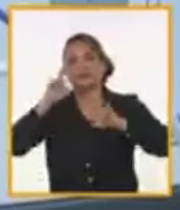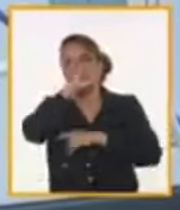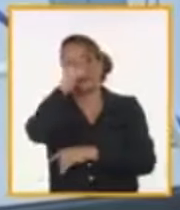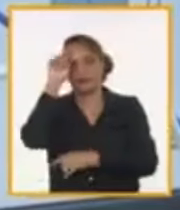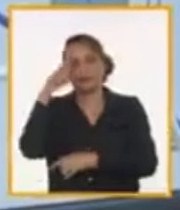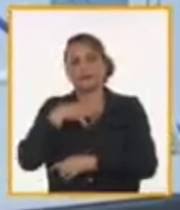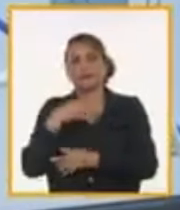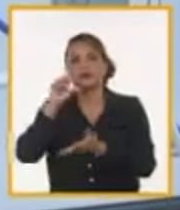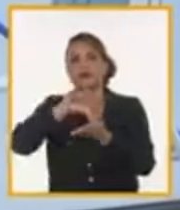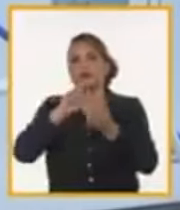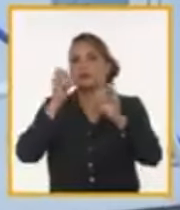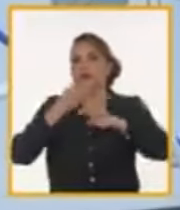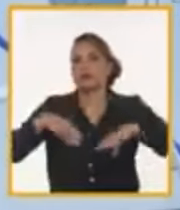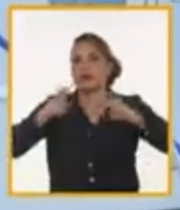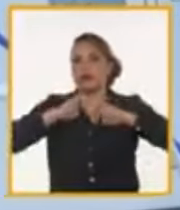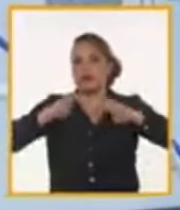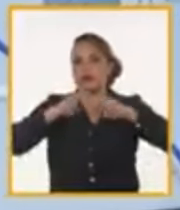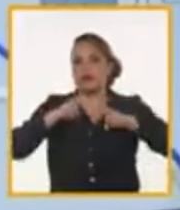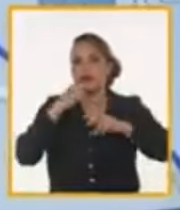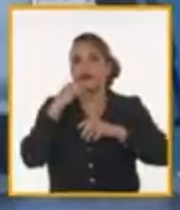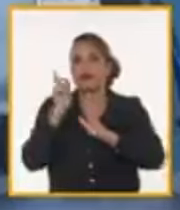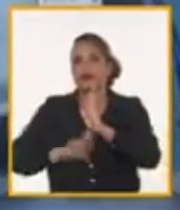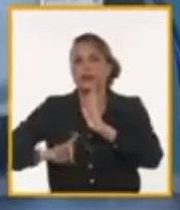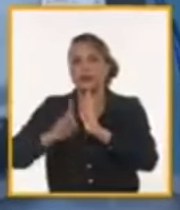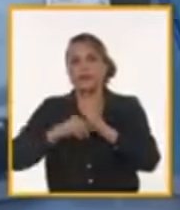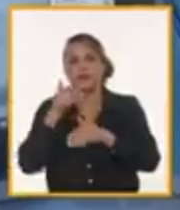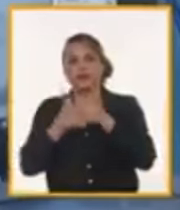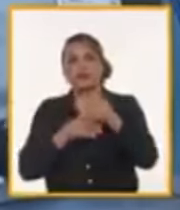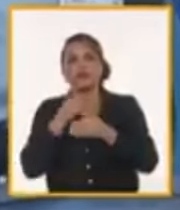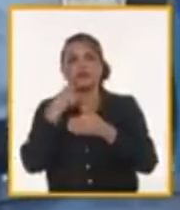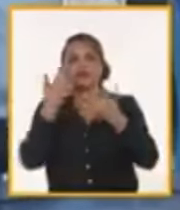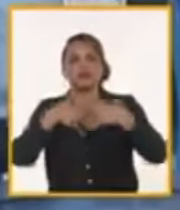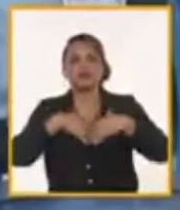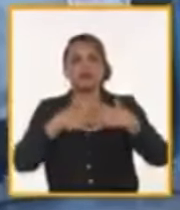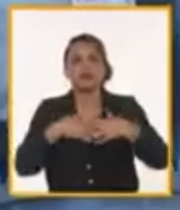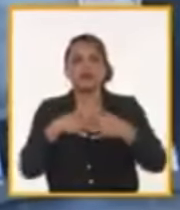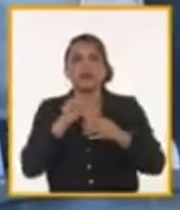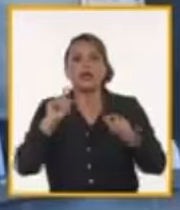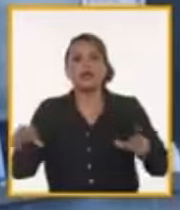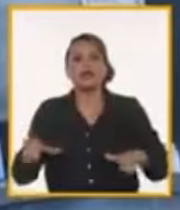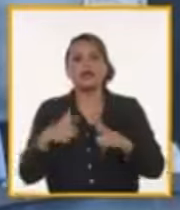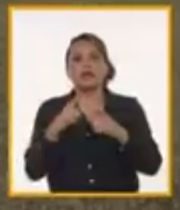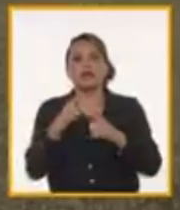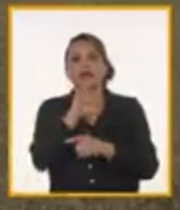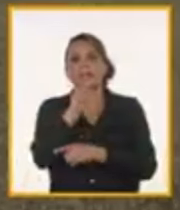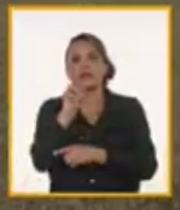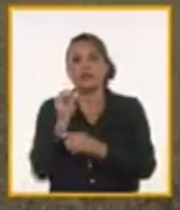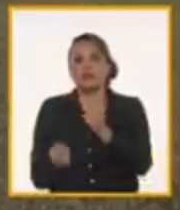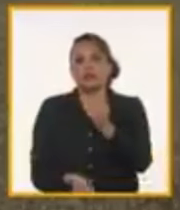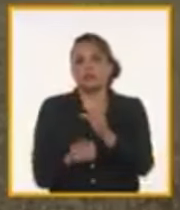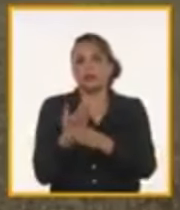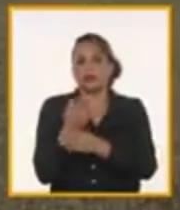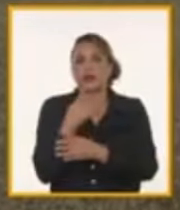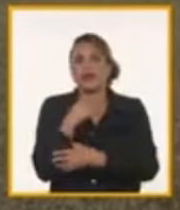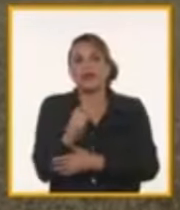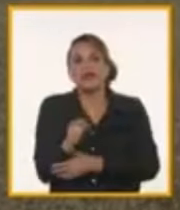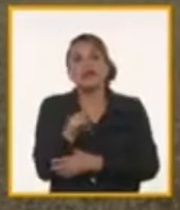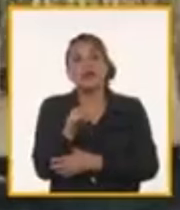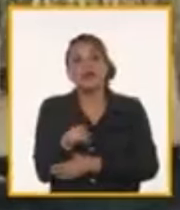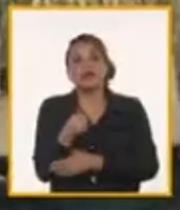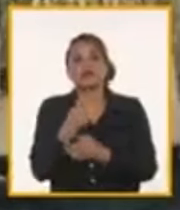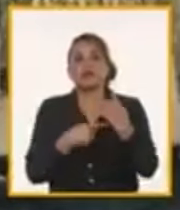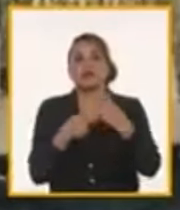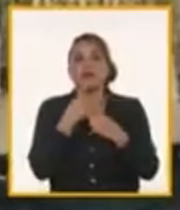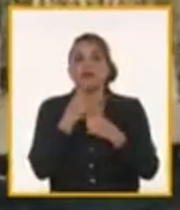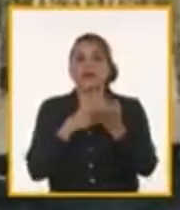centro de estudios de energía y procesos industriales a punto de celebrar su aniversario 30 y que constituye un referente a